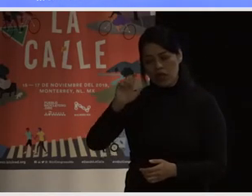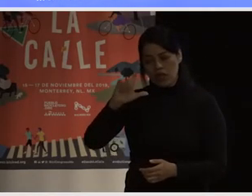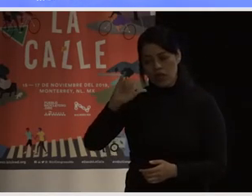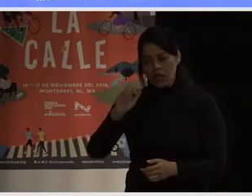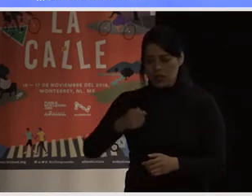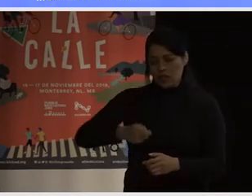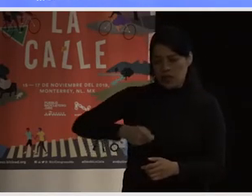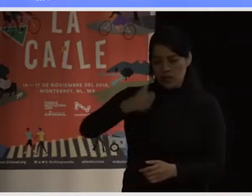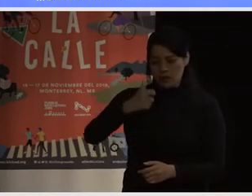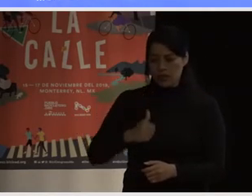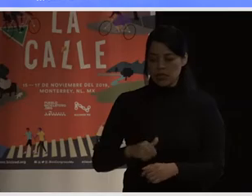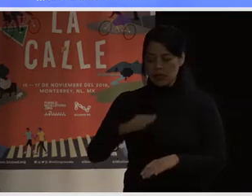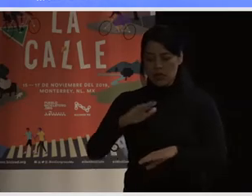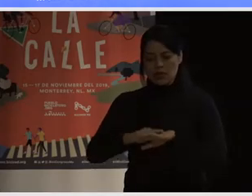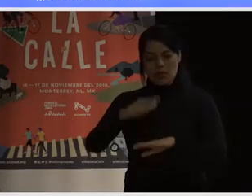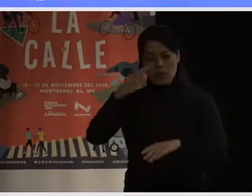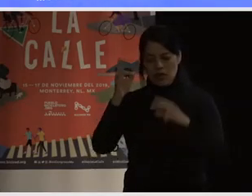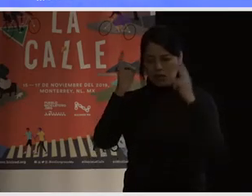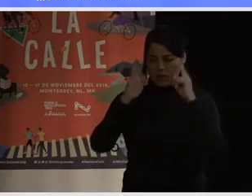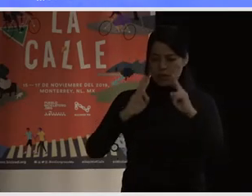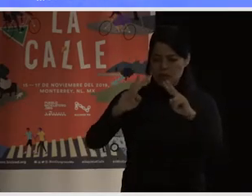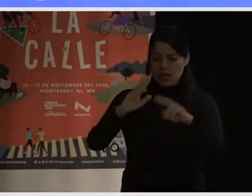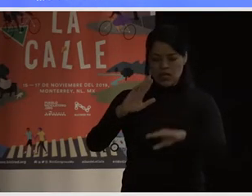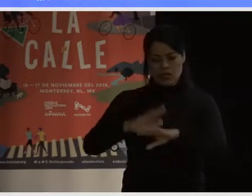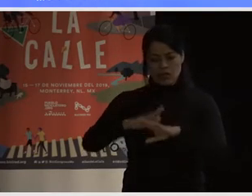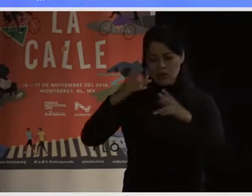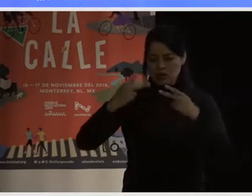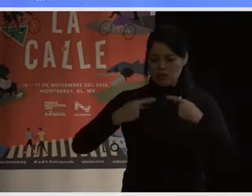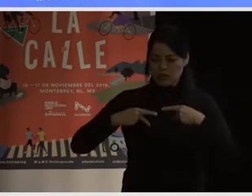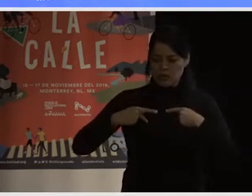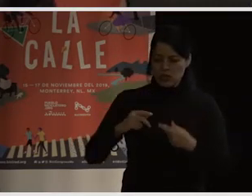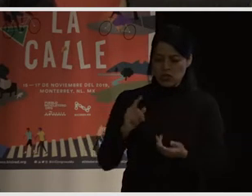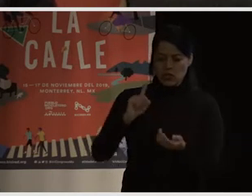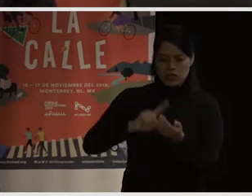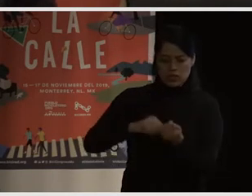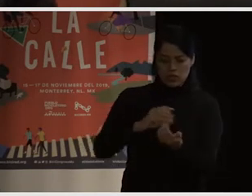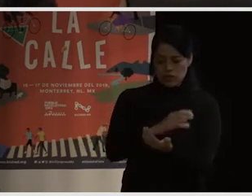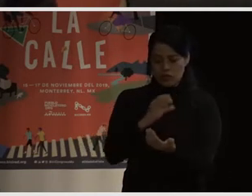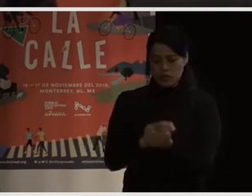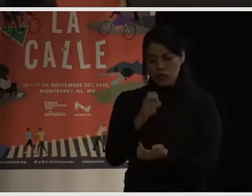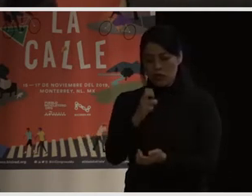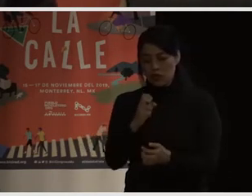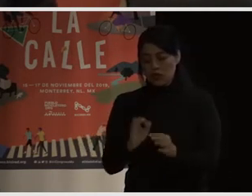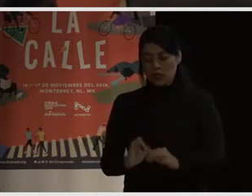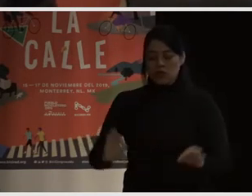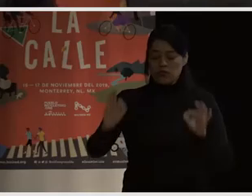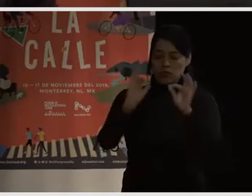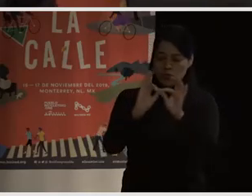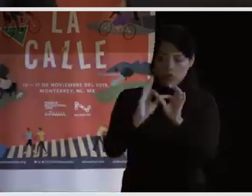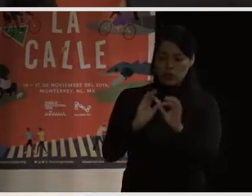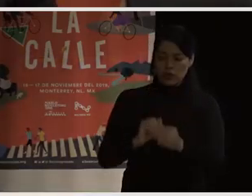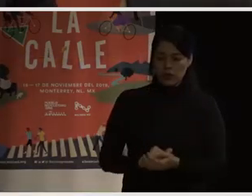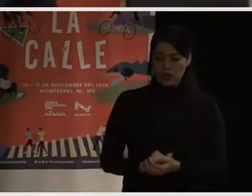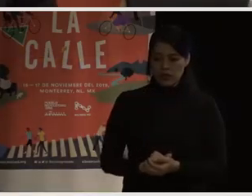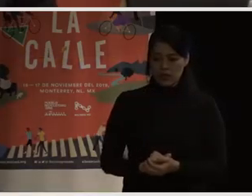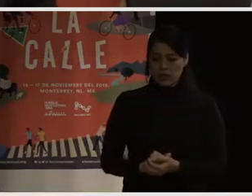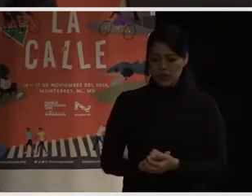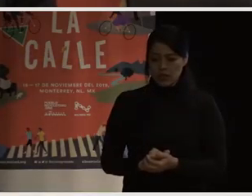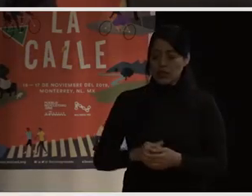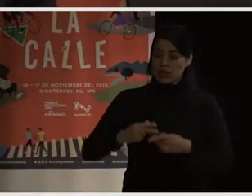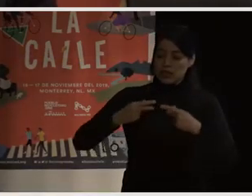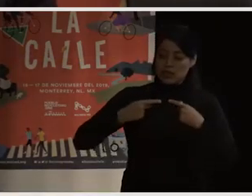mayor cantidad de viajes y de población en esta zona metropolitana por eso sí era importante para desde la